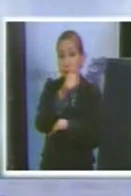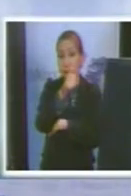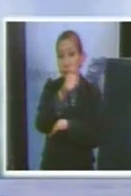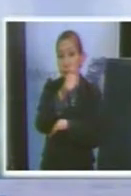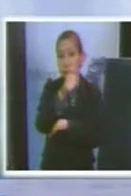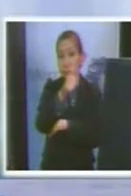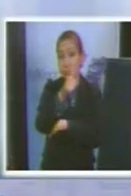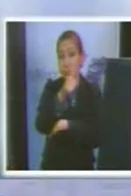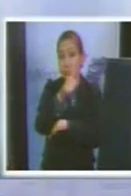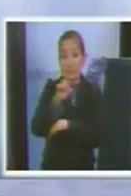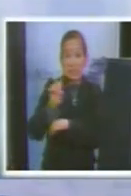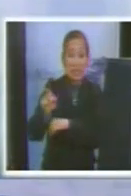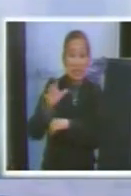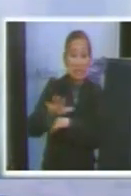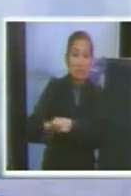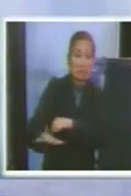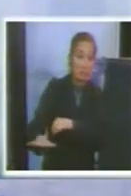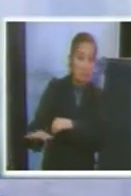Es